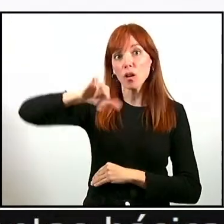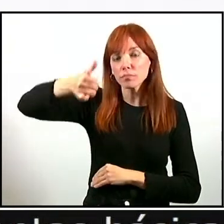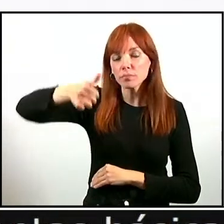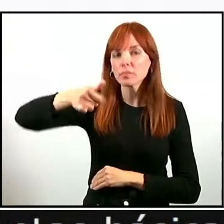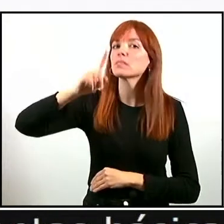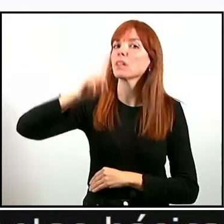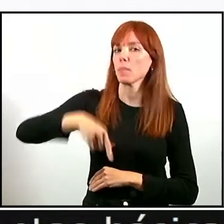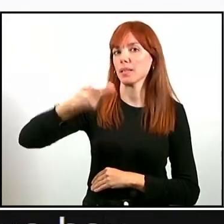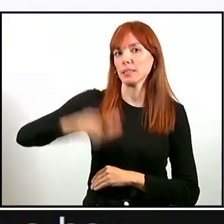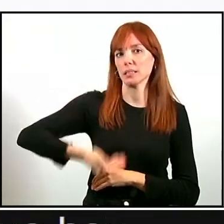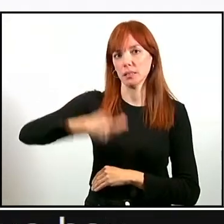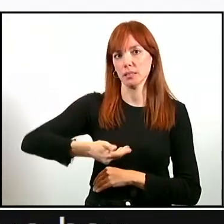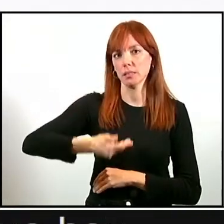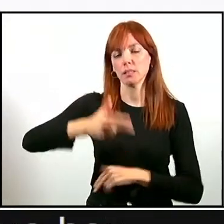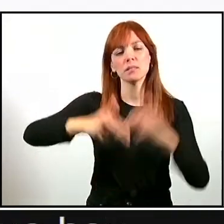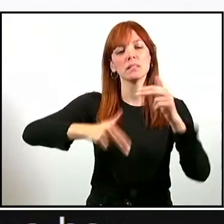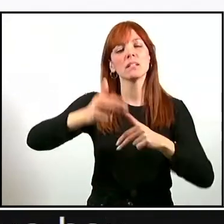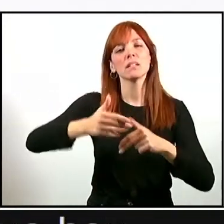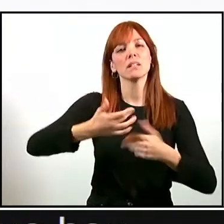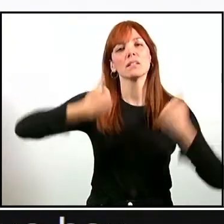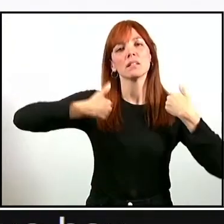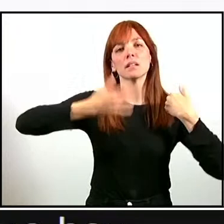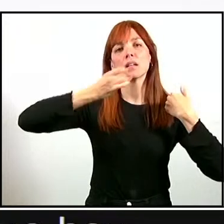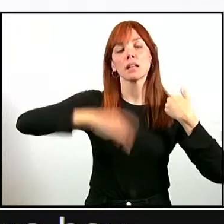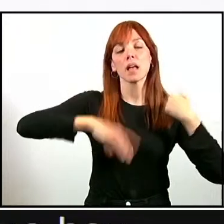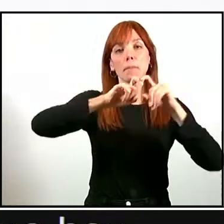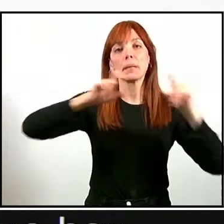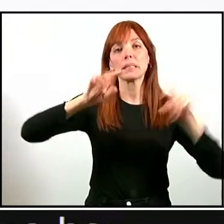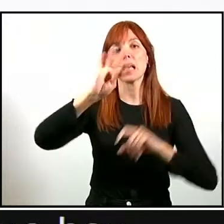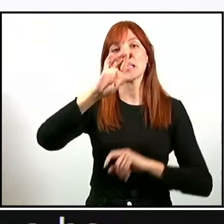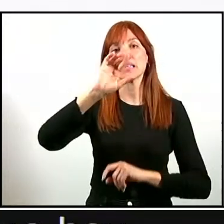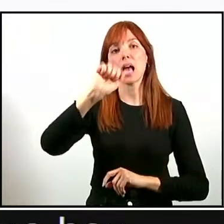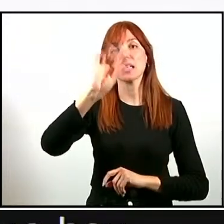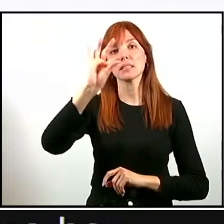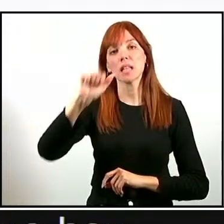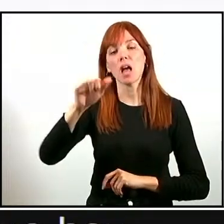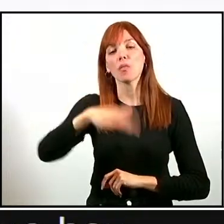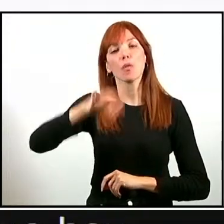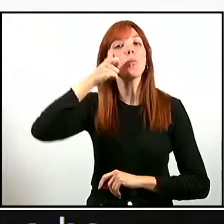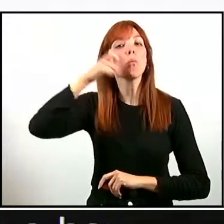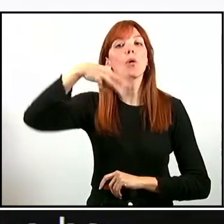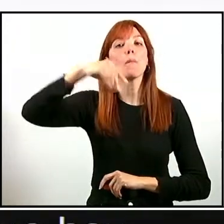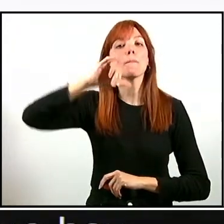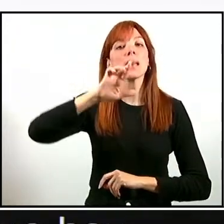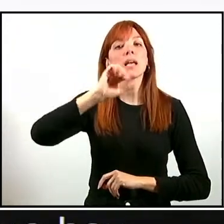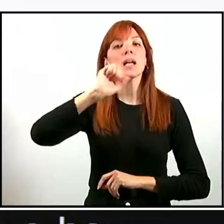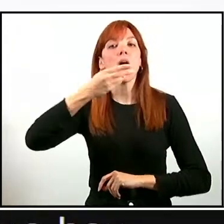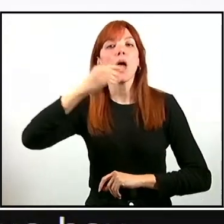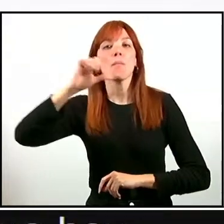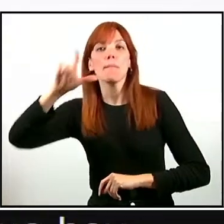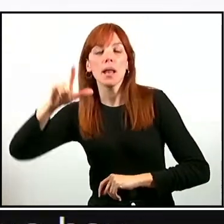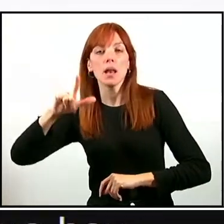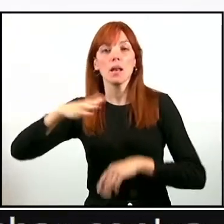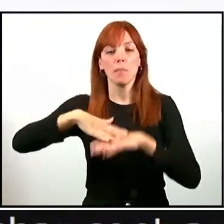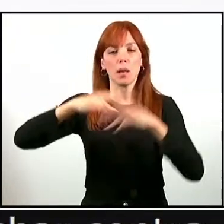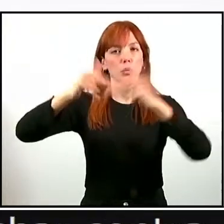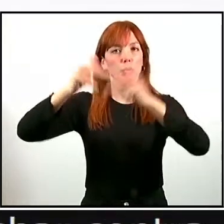encargo a Traxa, este aeródromo de Mirabel, para poder luchar contra los